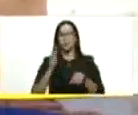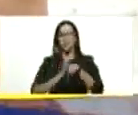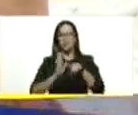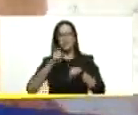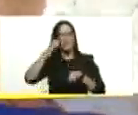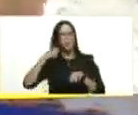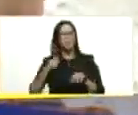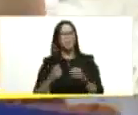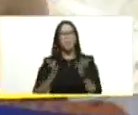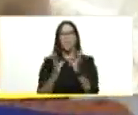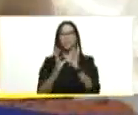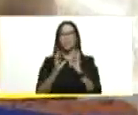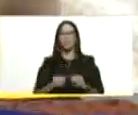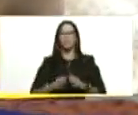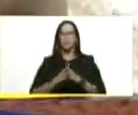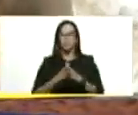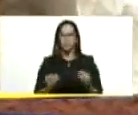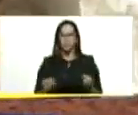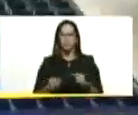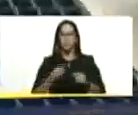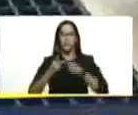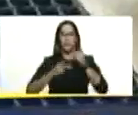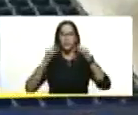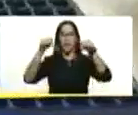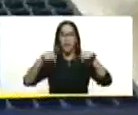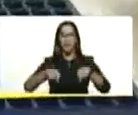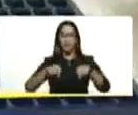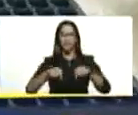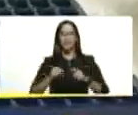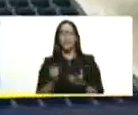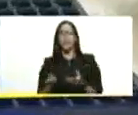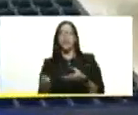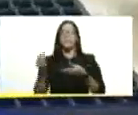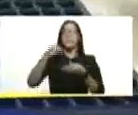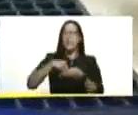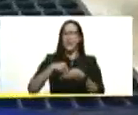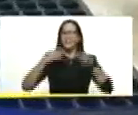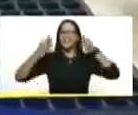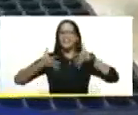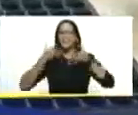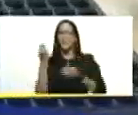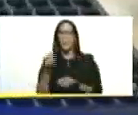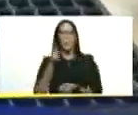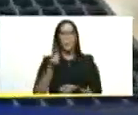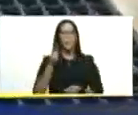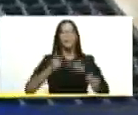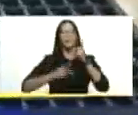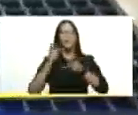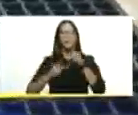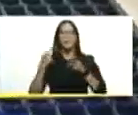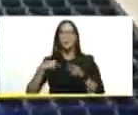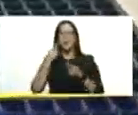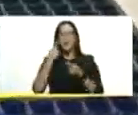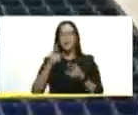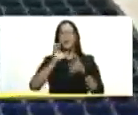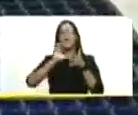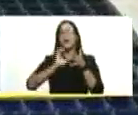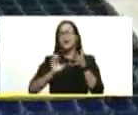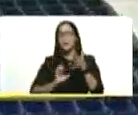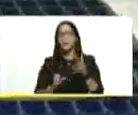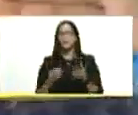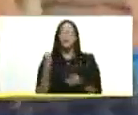que se producen acá. Pero también adicionalmente enseñamos cómo producir todo lo que tiene que ver con los bioinsumos, cómo